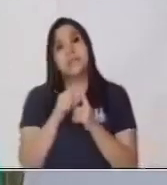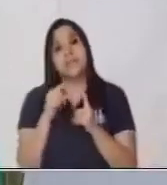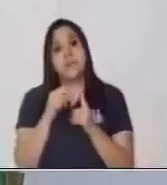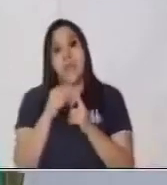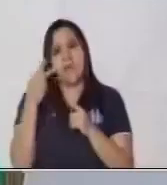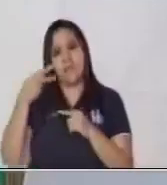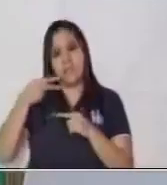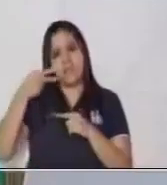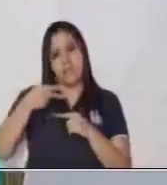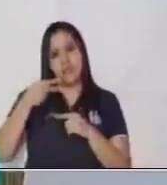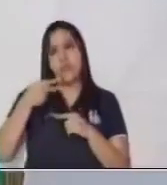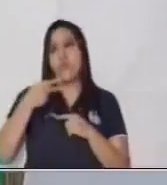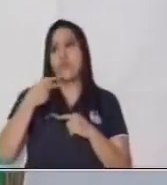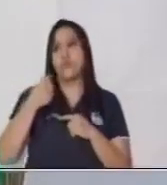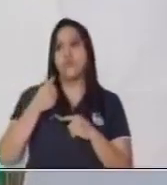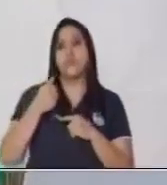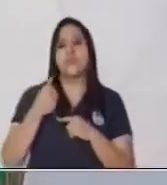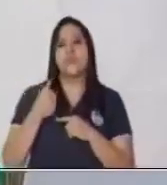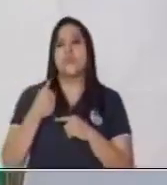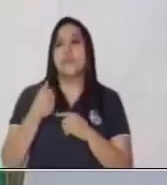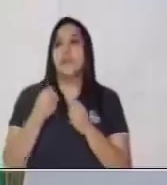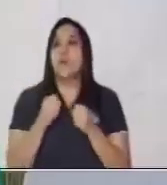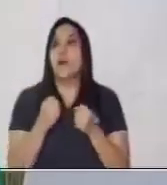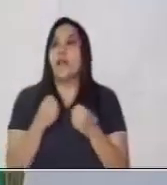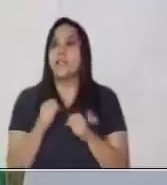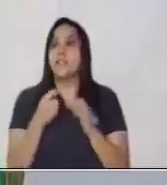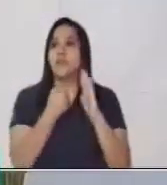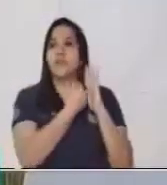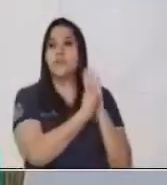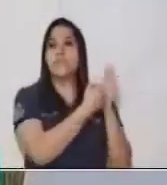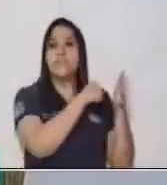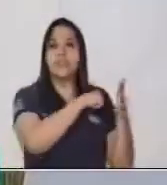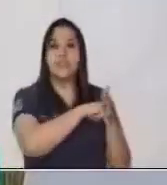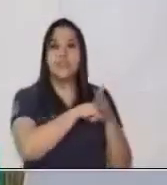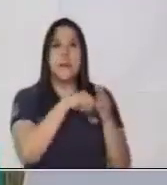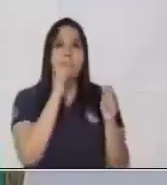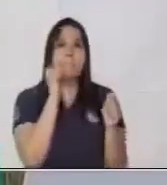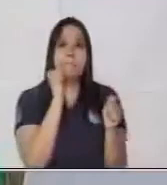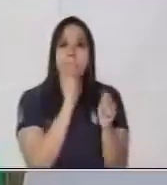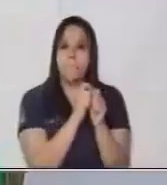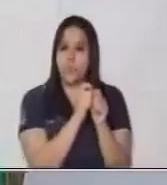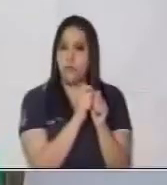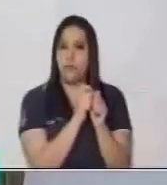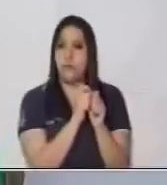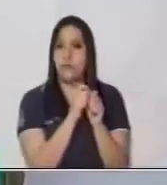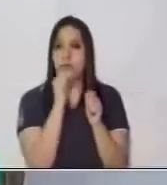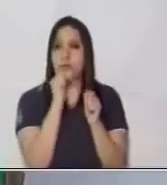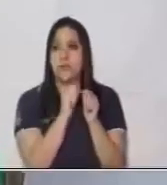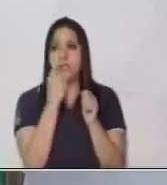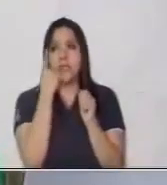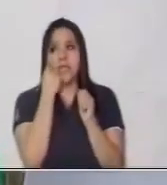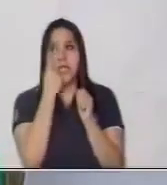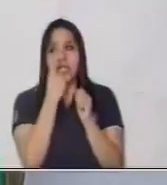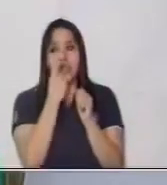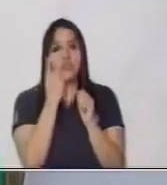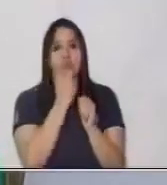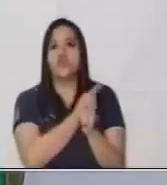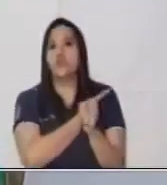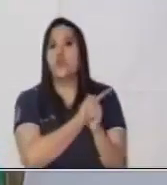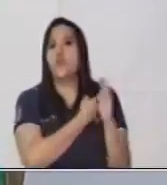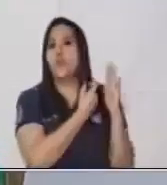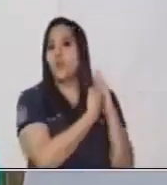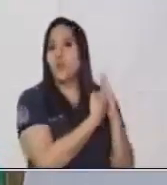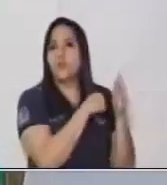vez, lo componen los signos de puntuación. Ojo con esto, solo los signos